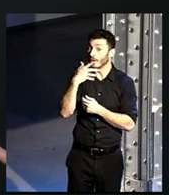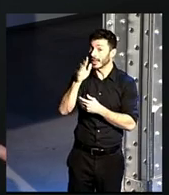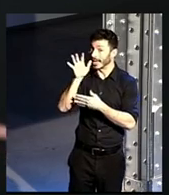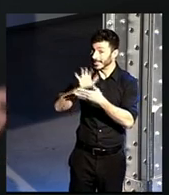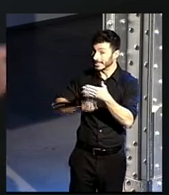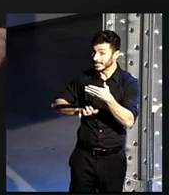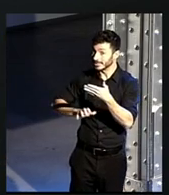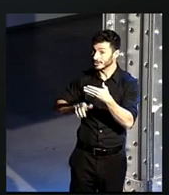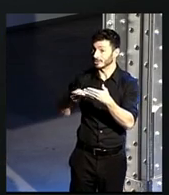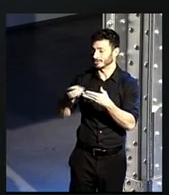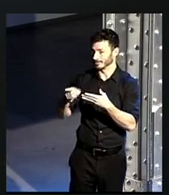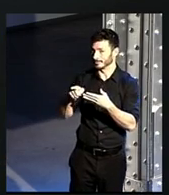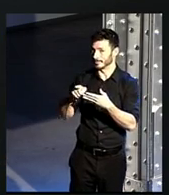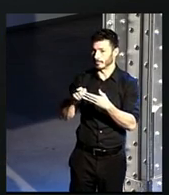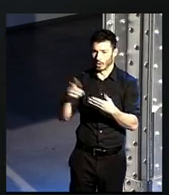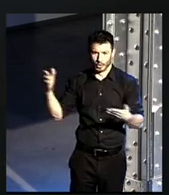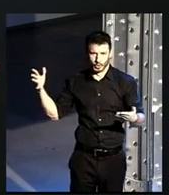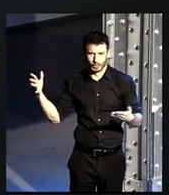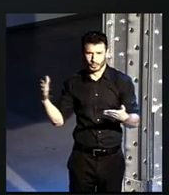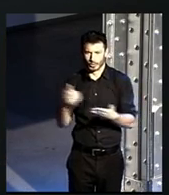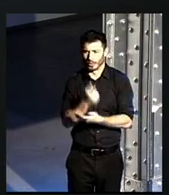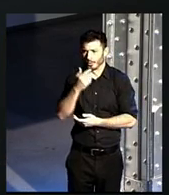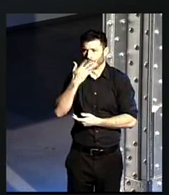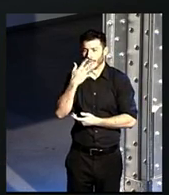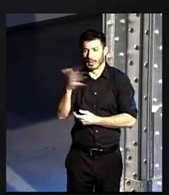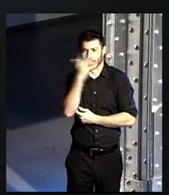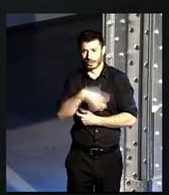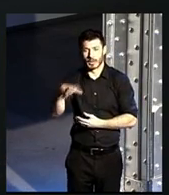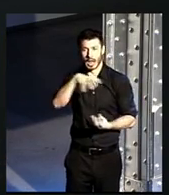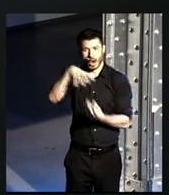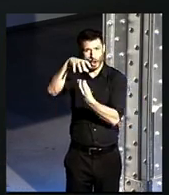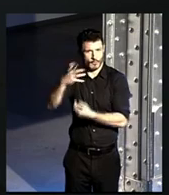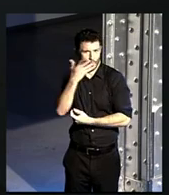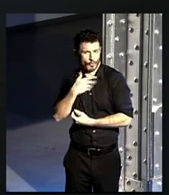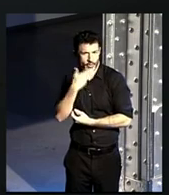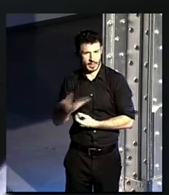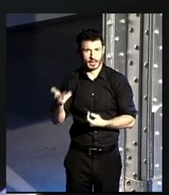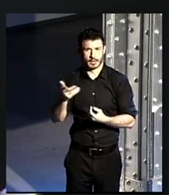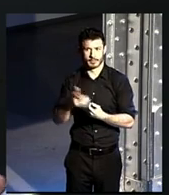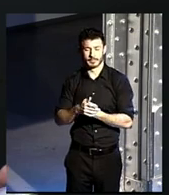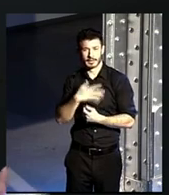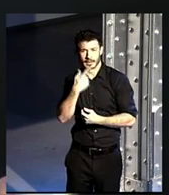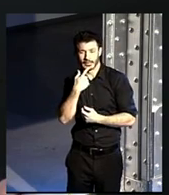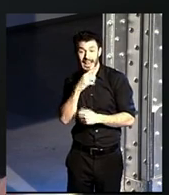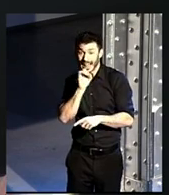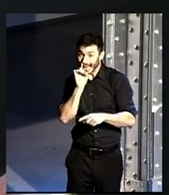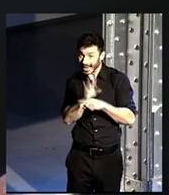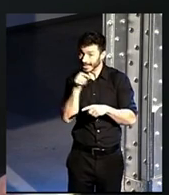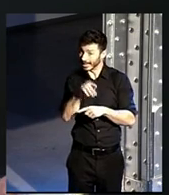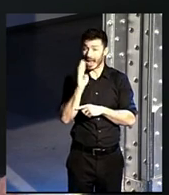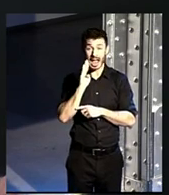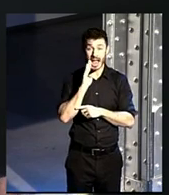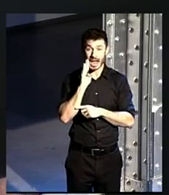de Hatteras y todo el mundo conocía 5 semanas en Globo, quiere decir que la carta ha